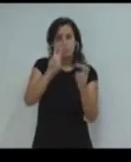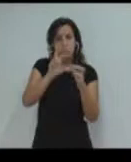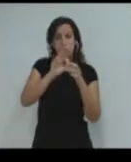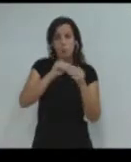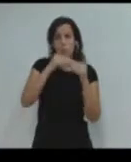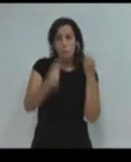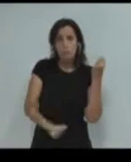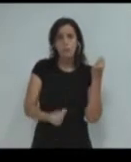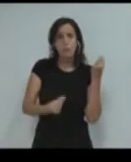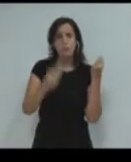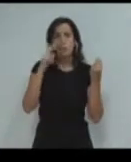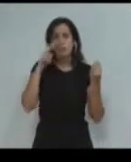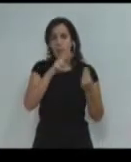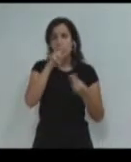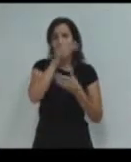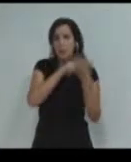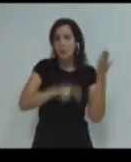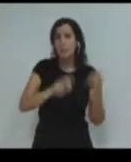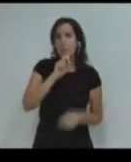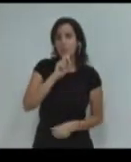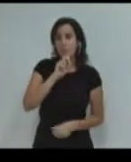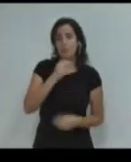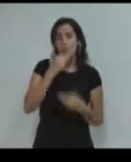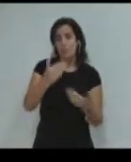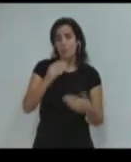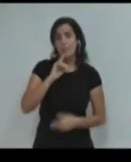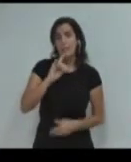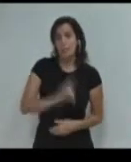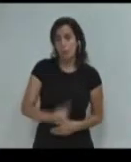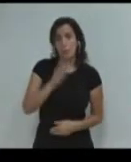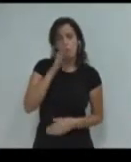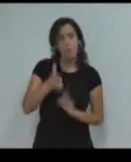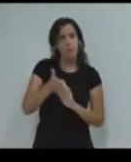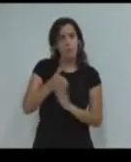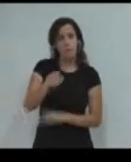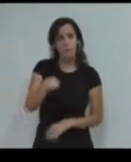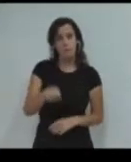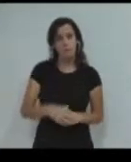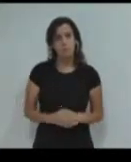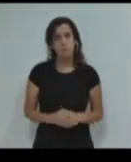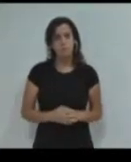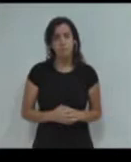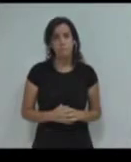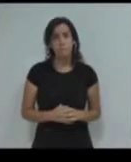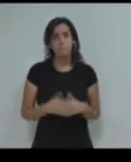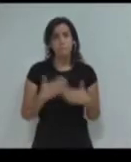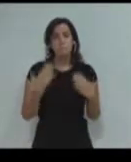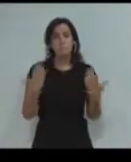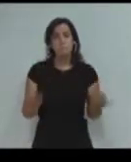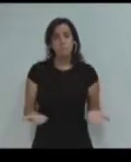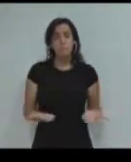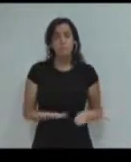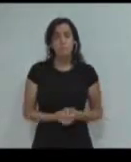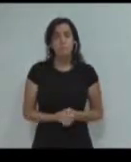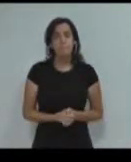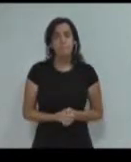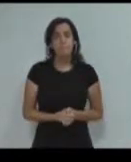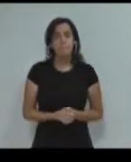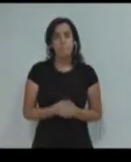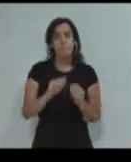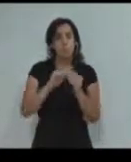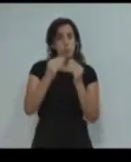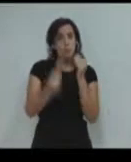y de poder visualizarlos y leerlos sea a través del formato electrónico. Además, la procedencia de la generación